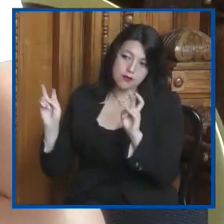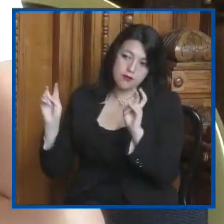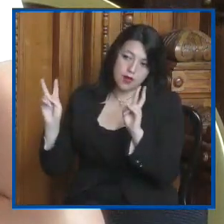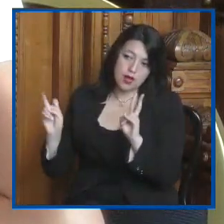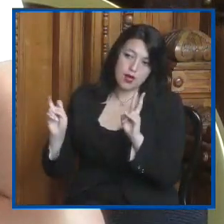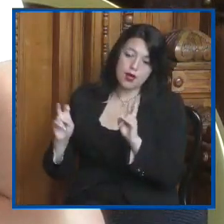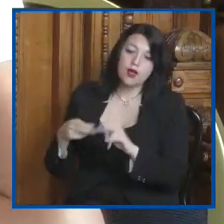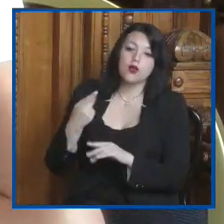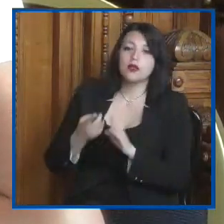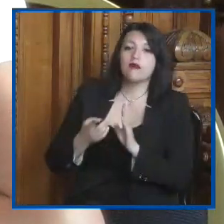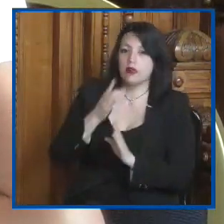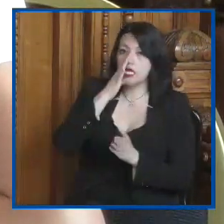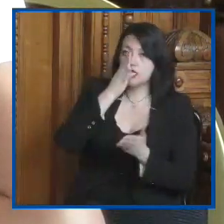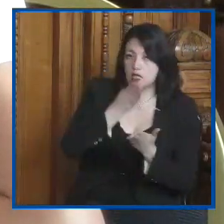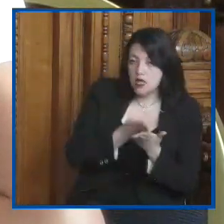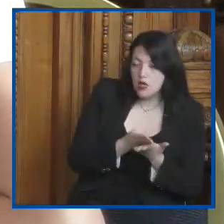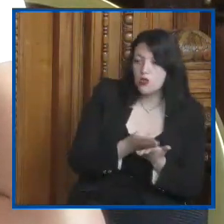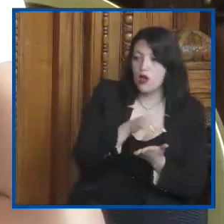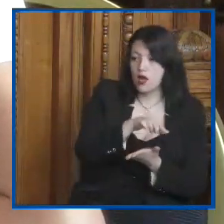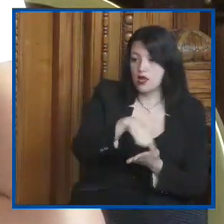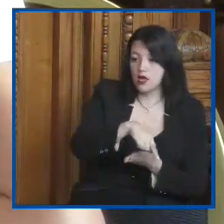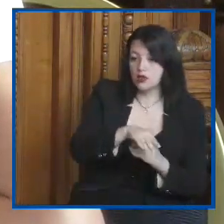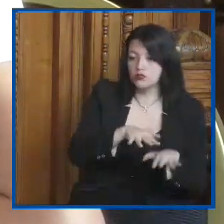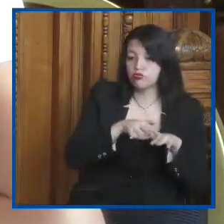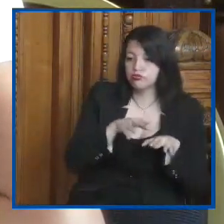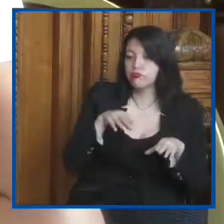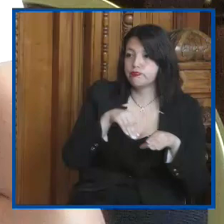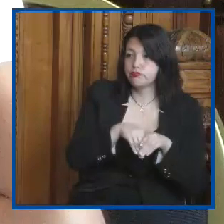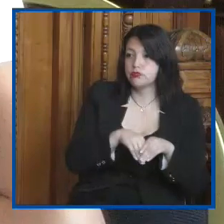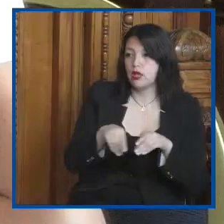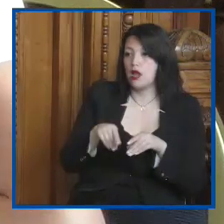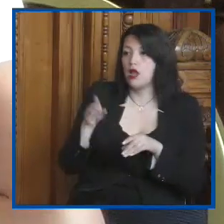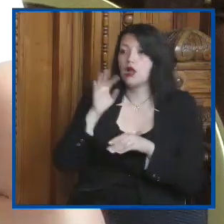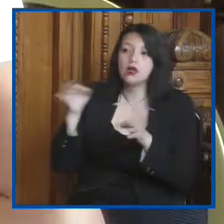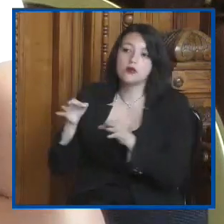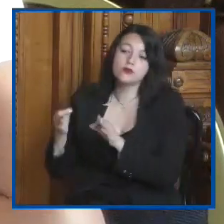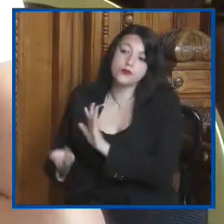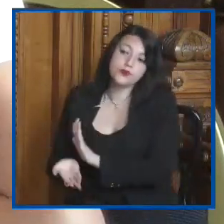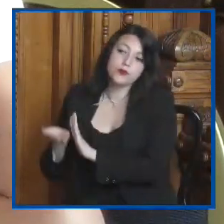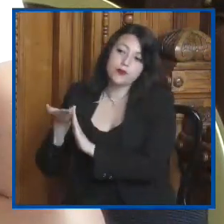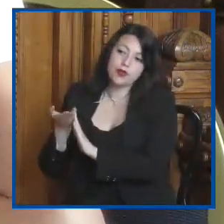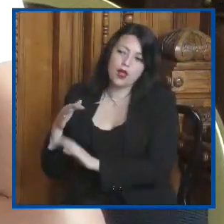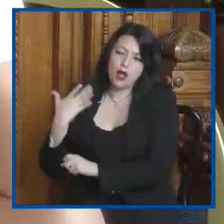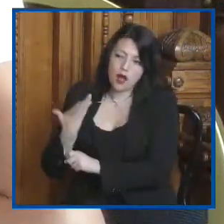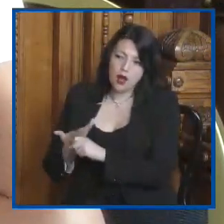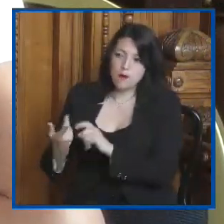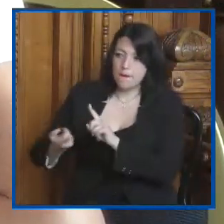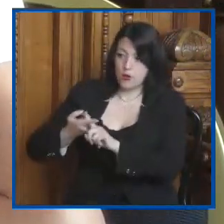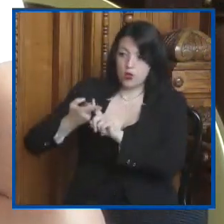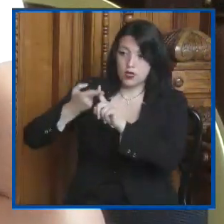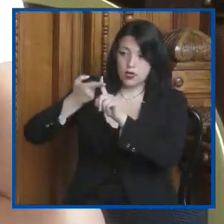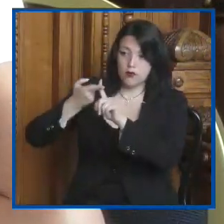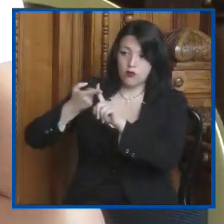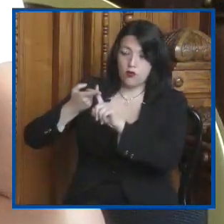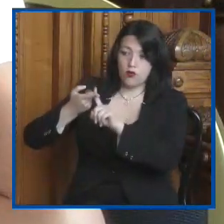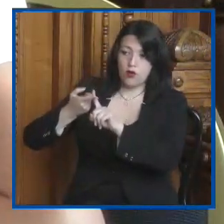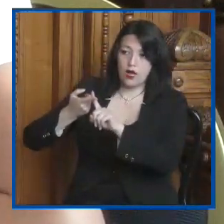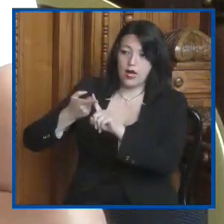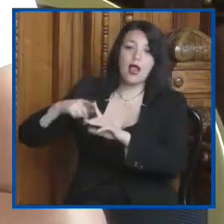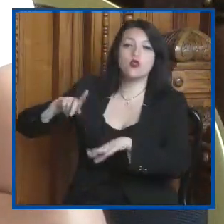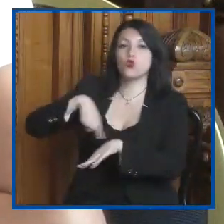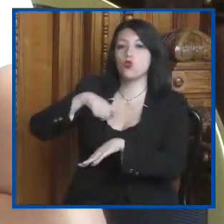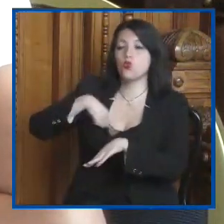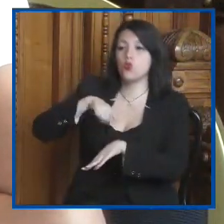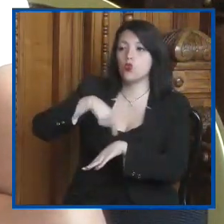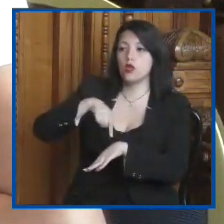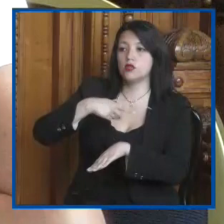lo que se estaba decidiendo. Quería preguntarle también si hay un impacto en la duración de esas